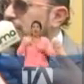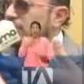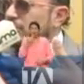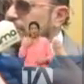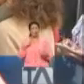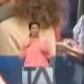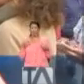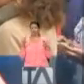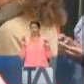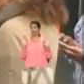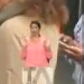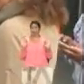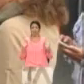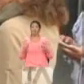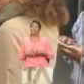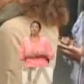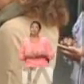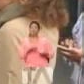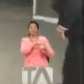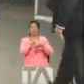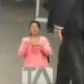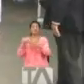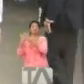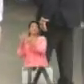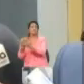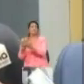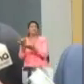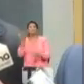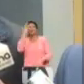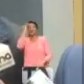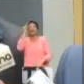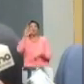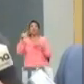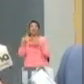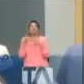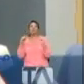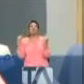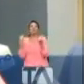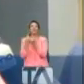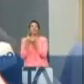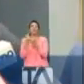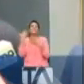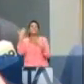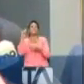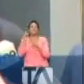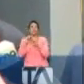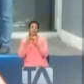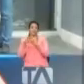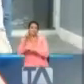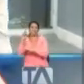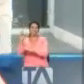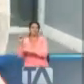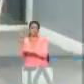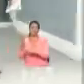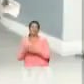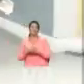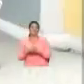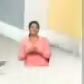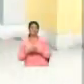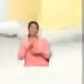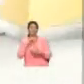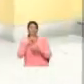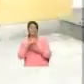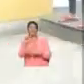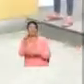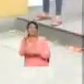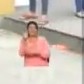molotov y etcétera. Las detenciones tienen un denominador común. Todos somos de credo, realmente bien duro ver. 10 de los 11